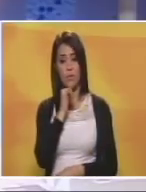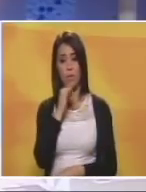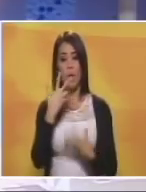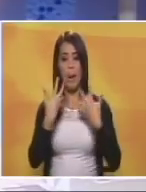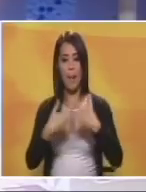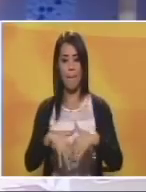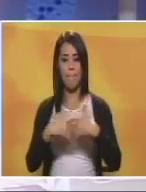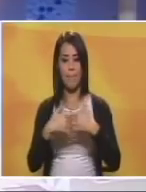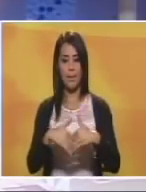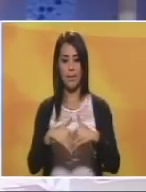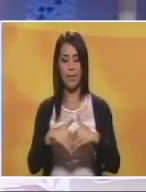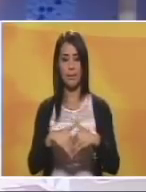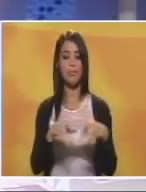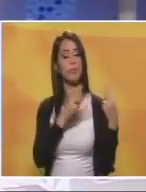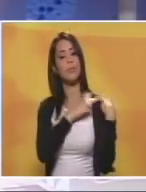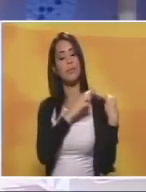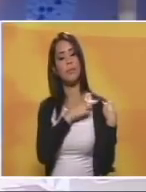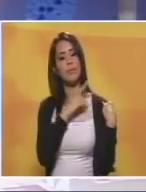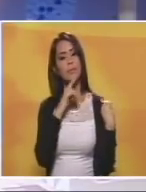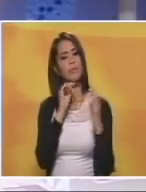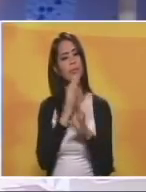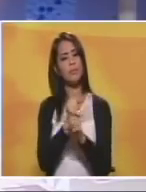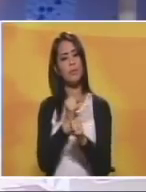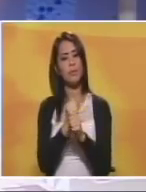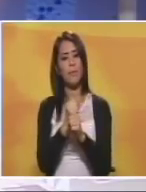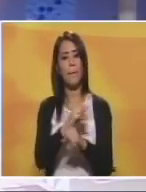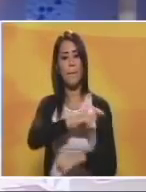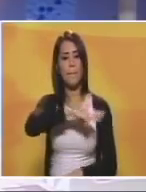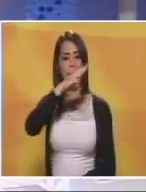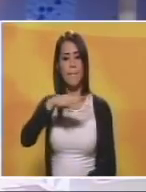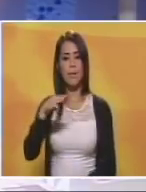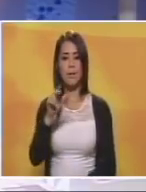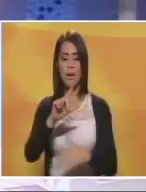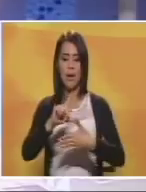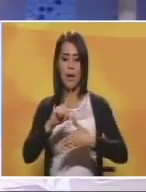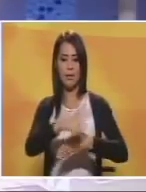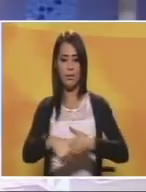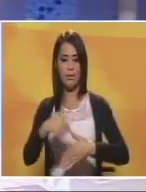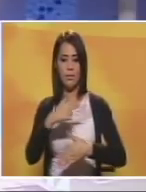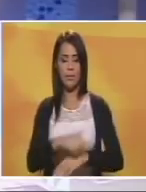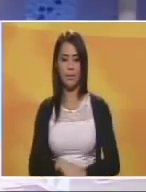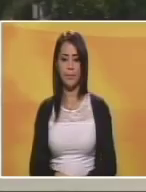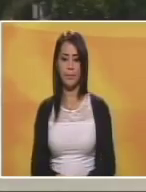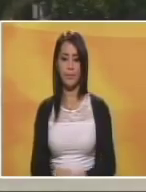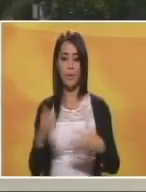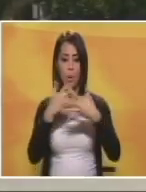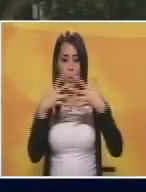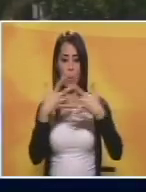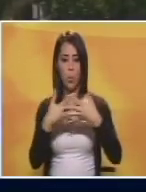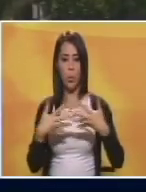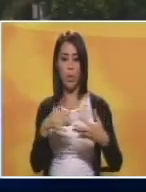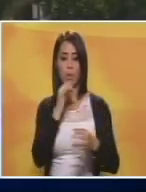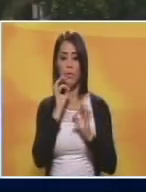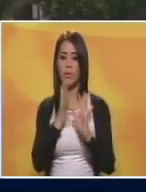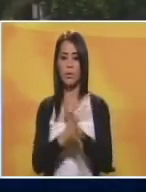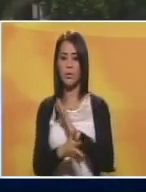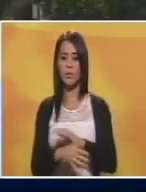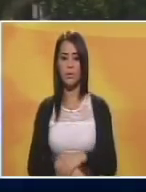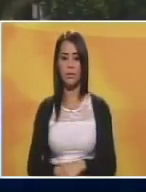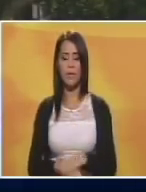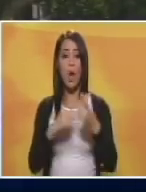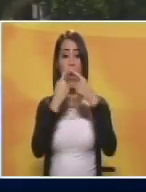empresa Arcos Dorados, encargada de operar la marca en Latinoamérica y el Caribe. A través de un comunicado, la firma señaló que se trata de